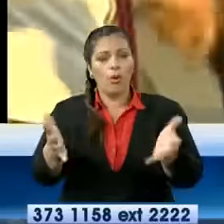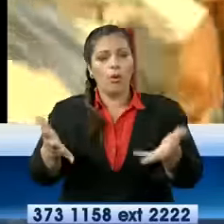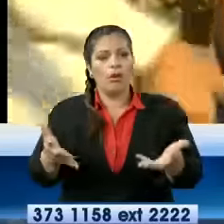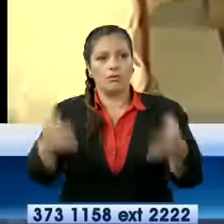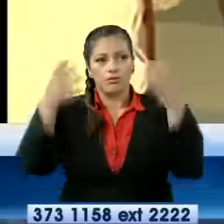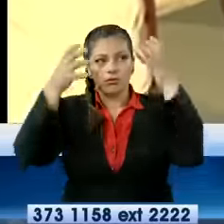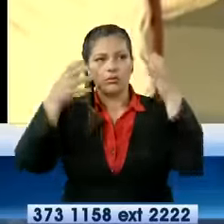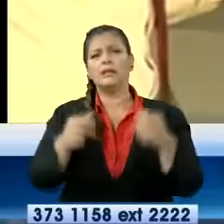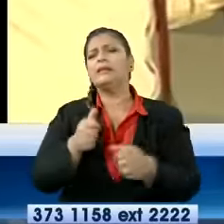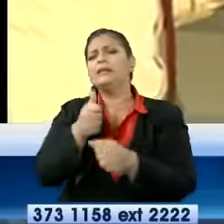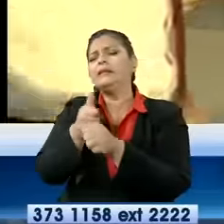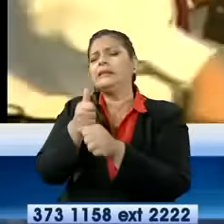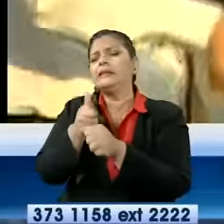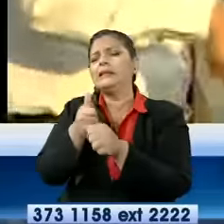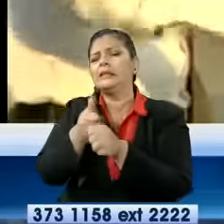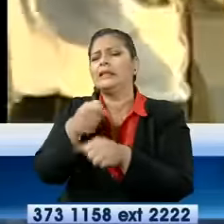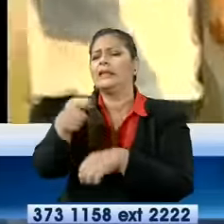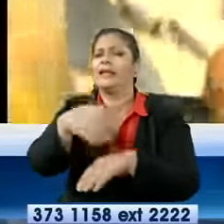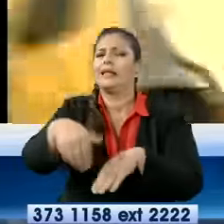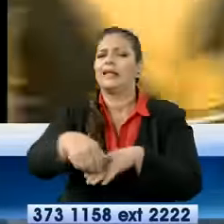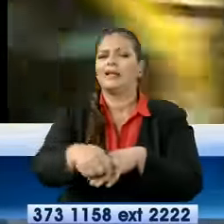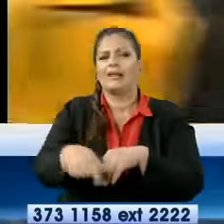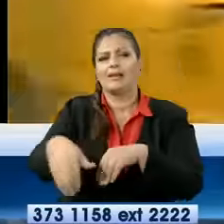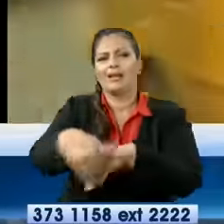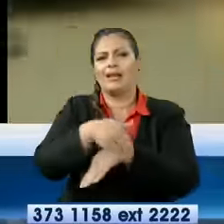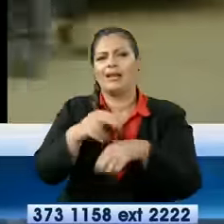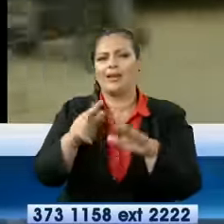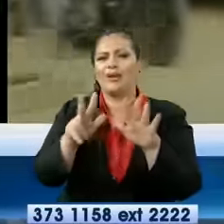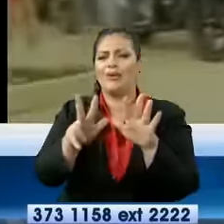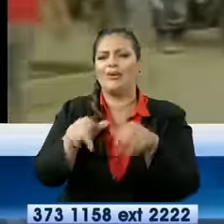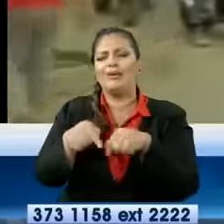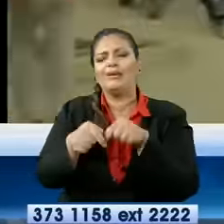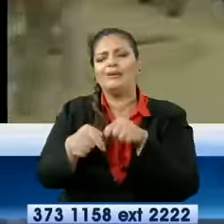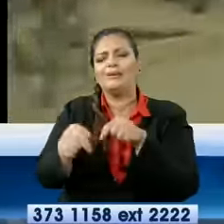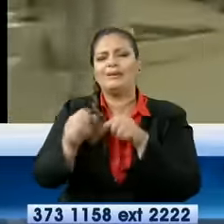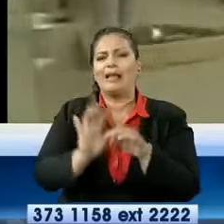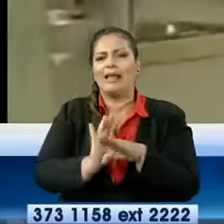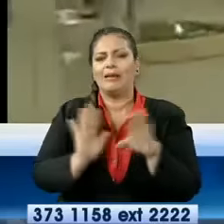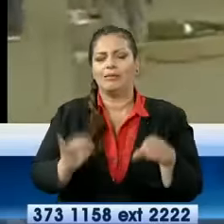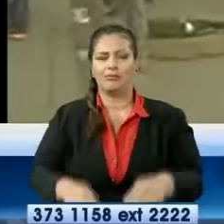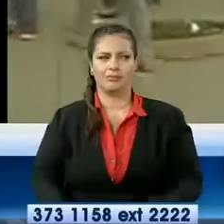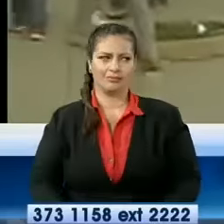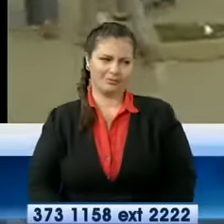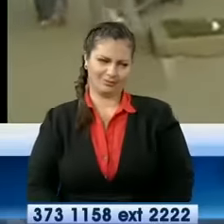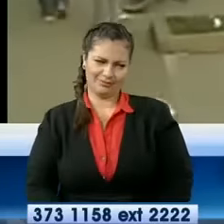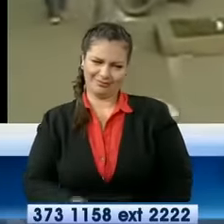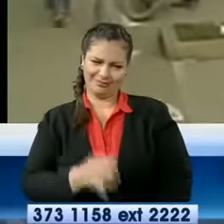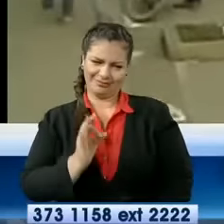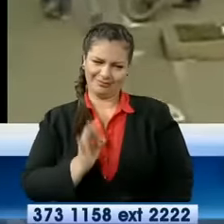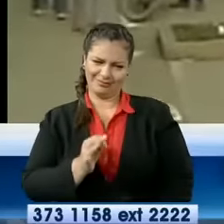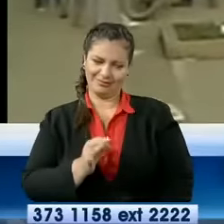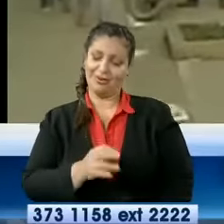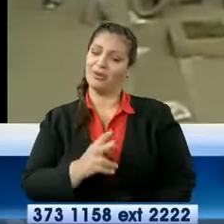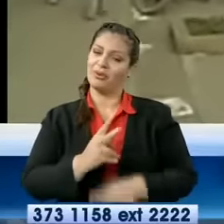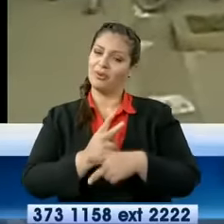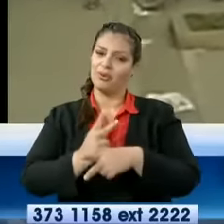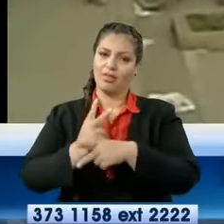¿Dónde es aquí nomás? Aquí a la 8. ¿La base? Ah. Estamos en la 8. Tenga cuidado. No se preocupe. ¿Se va a poner el casco? Sí, tranquilo.